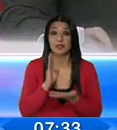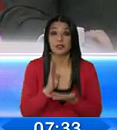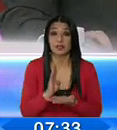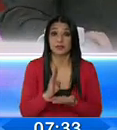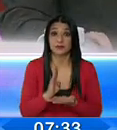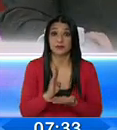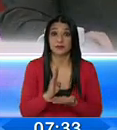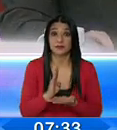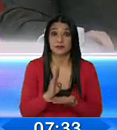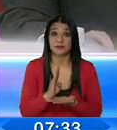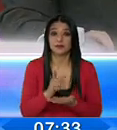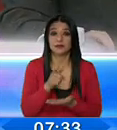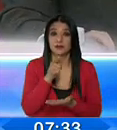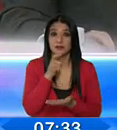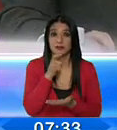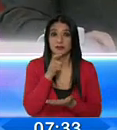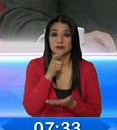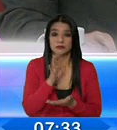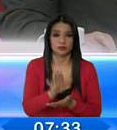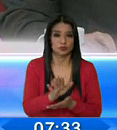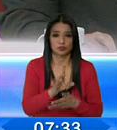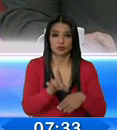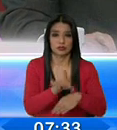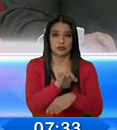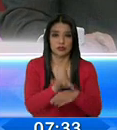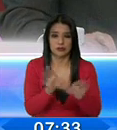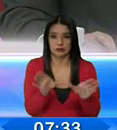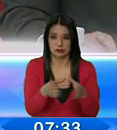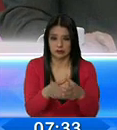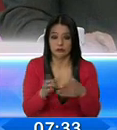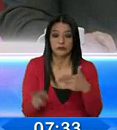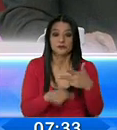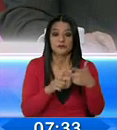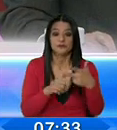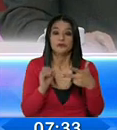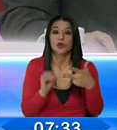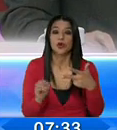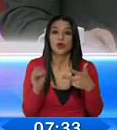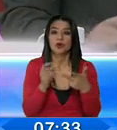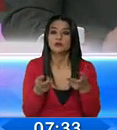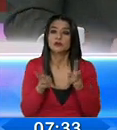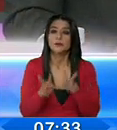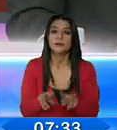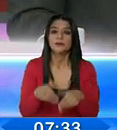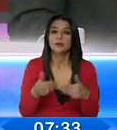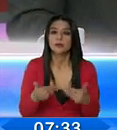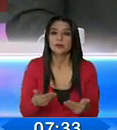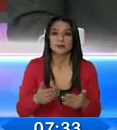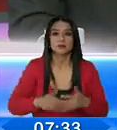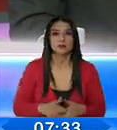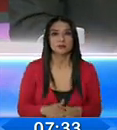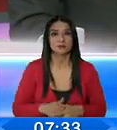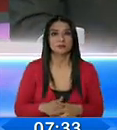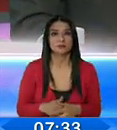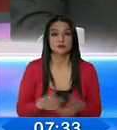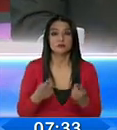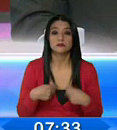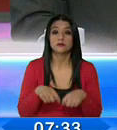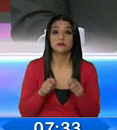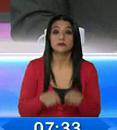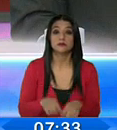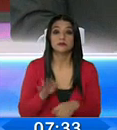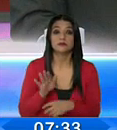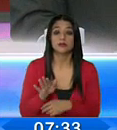que involucran a su cuerpo directivo, y los que tienen también que ver con los contratos